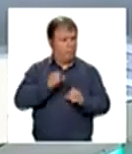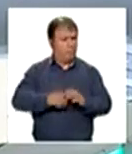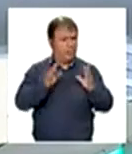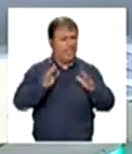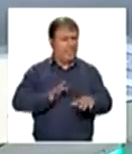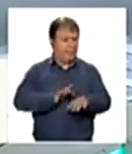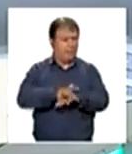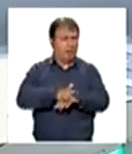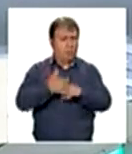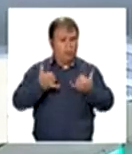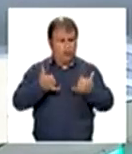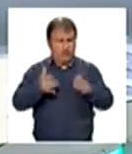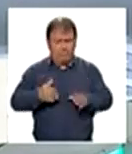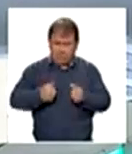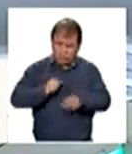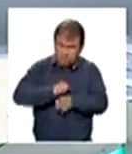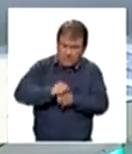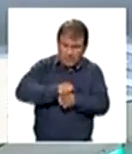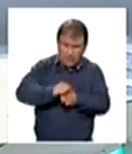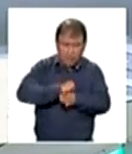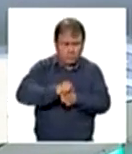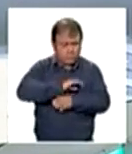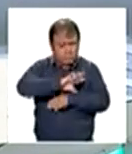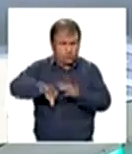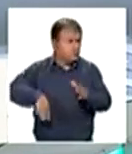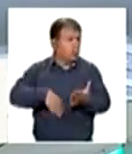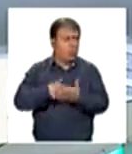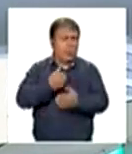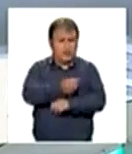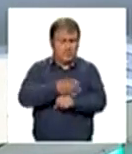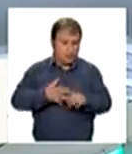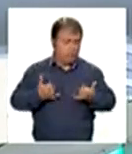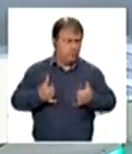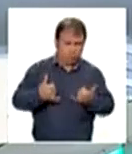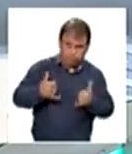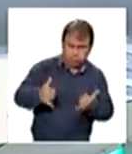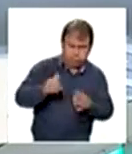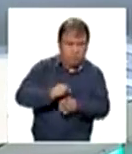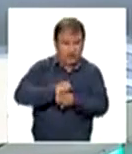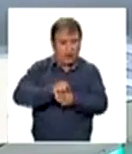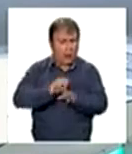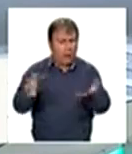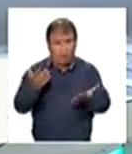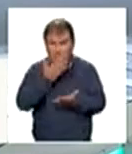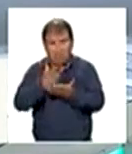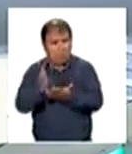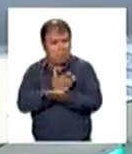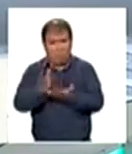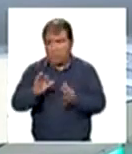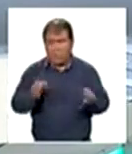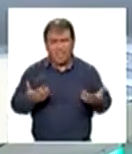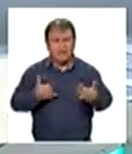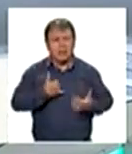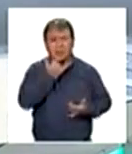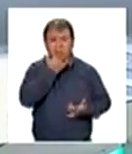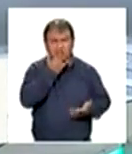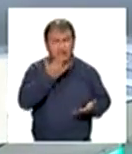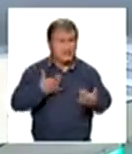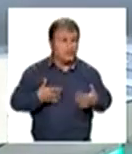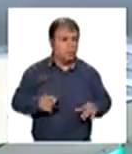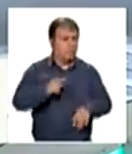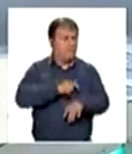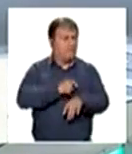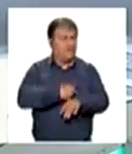temprano, los jugadores estaban entrenando. Toda la selección estaba dando vuelta, pasándose la pelota. Ahora no vimos a nadie. Entonces, realmente, yo no sé si es un tema de horarios,